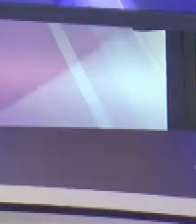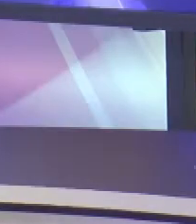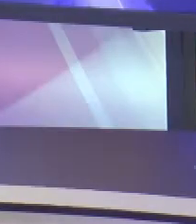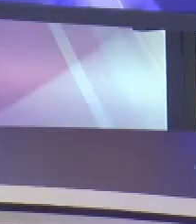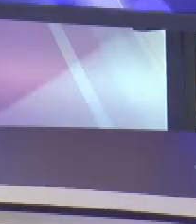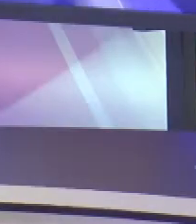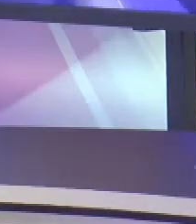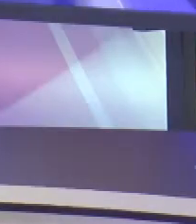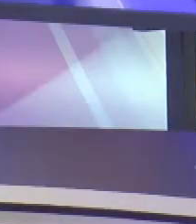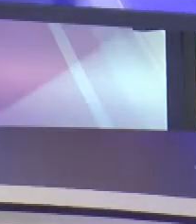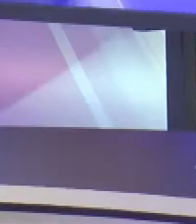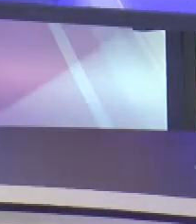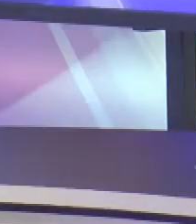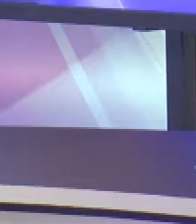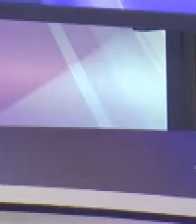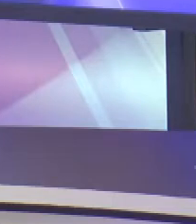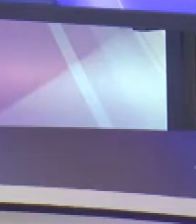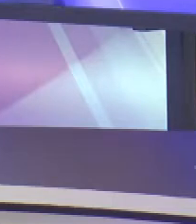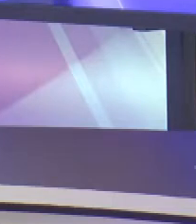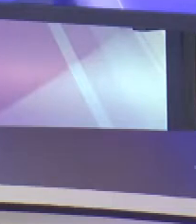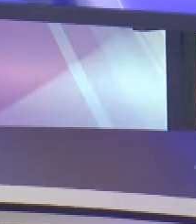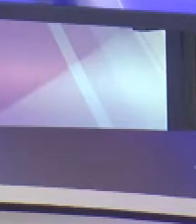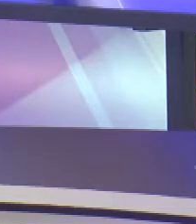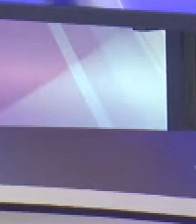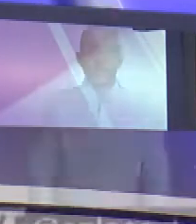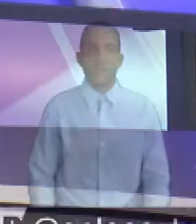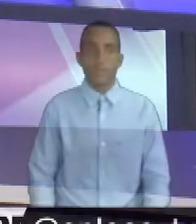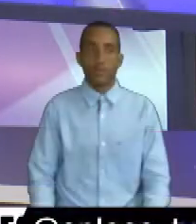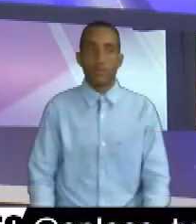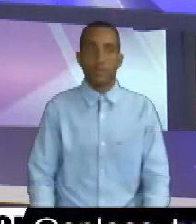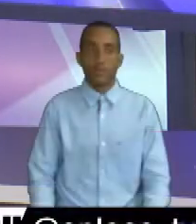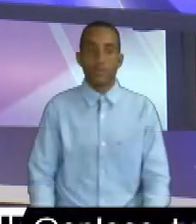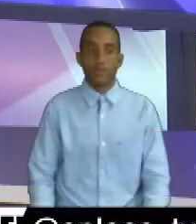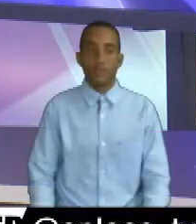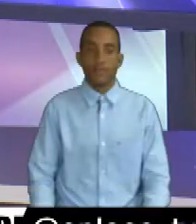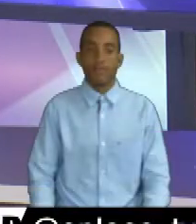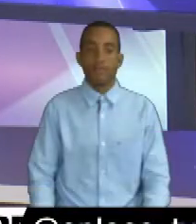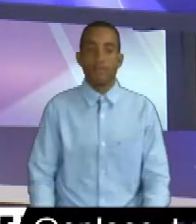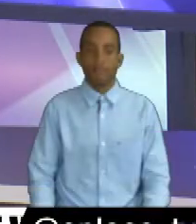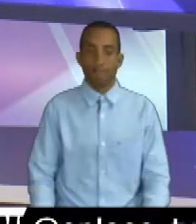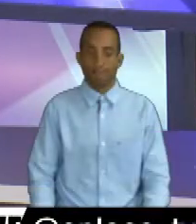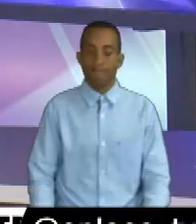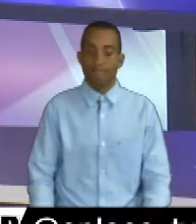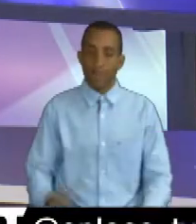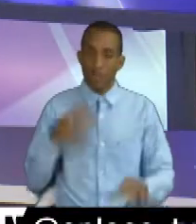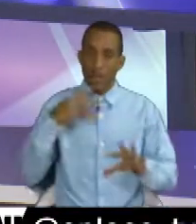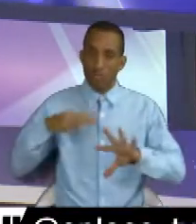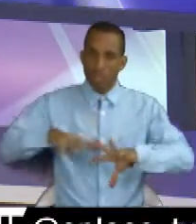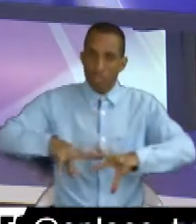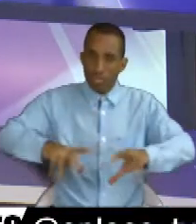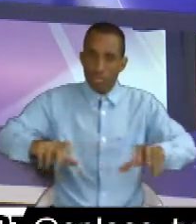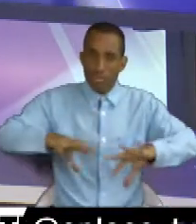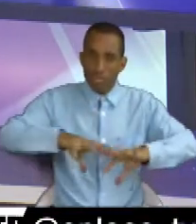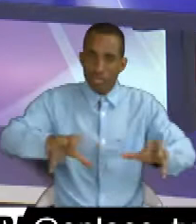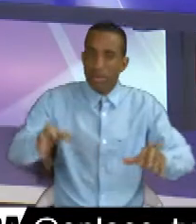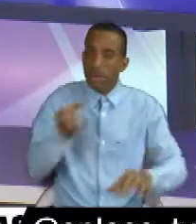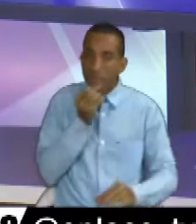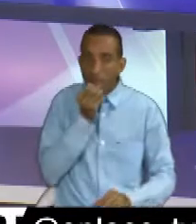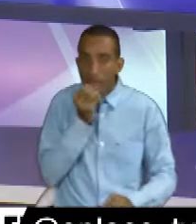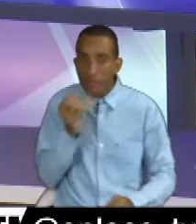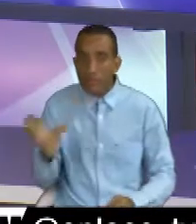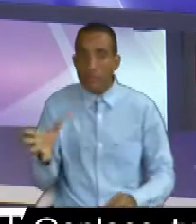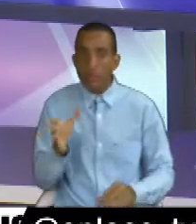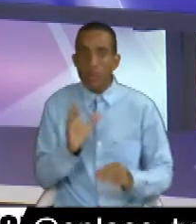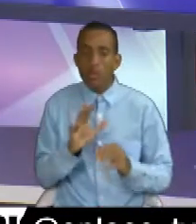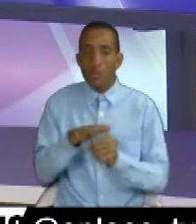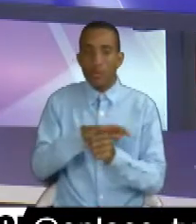Así es, empezamos con lo que usted quiere ver. Azotados por los ladrones, así denunciaron que se encuentran los habitantes del barrio La Floresta Baja y